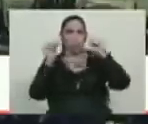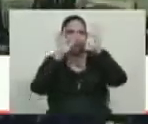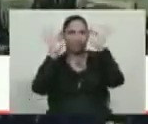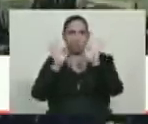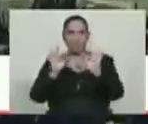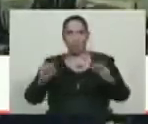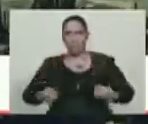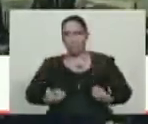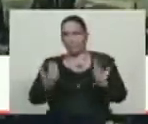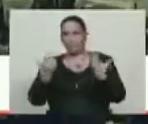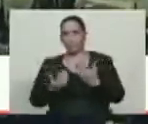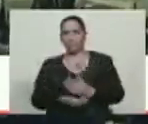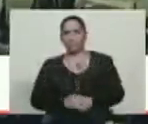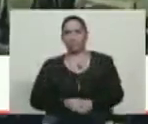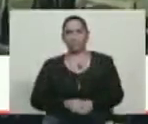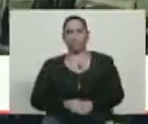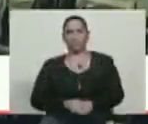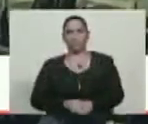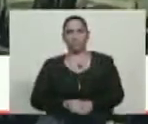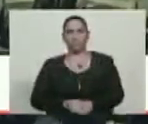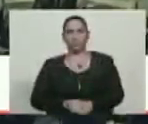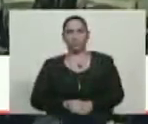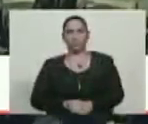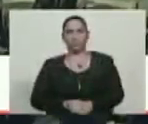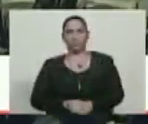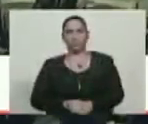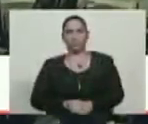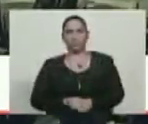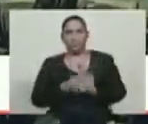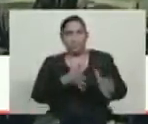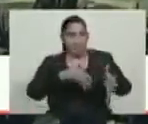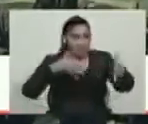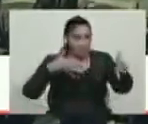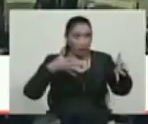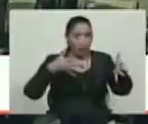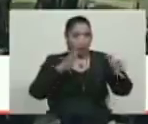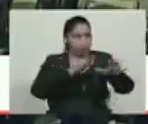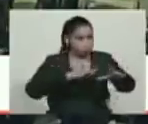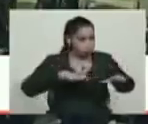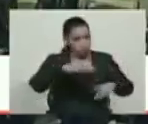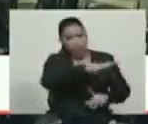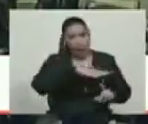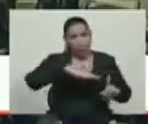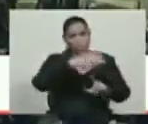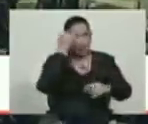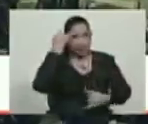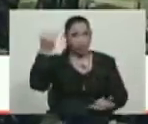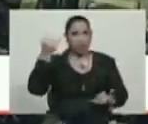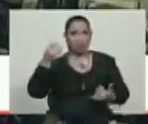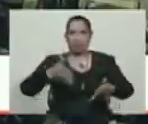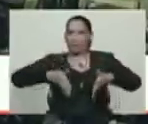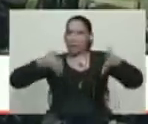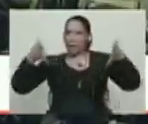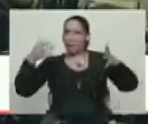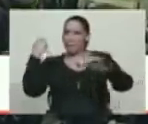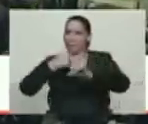de expresión. Quien gana el campo de la inteligencia, gana la batalla de la seguridad, de la paz.